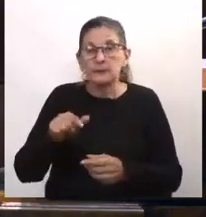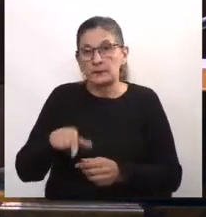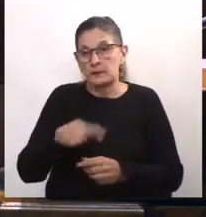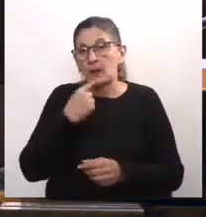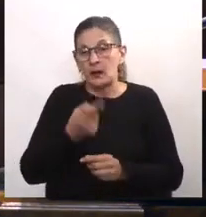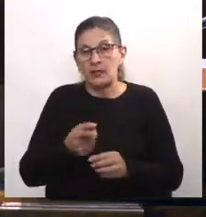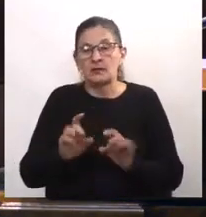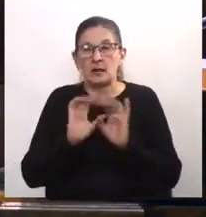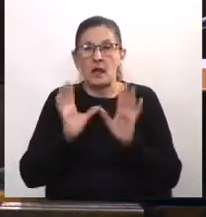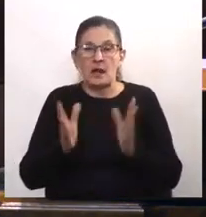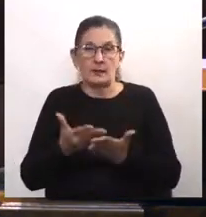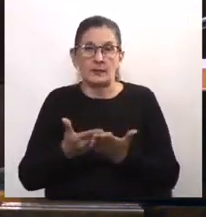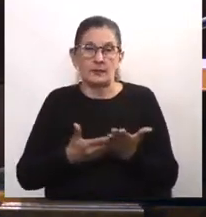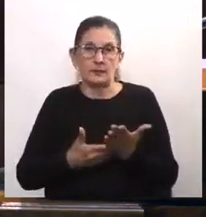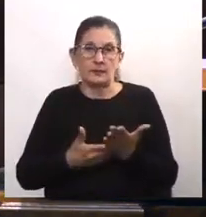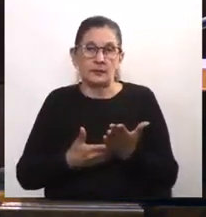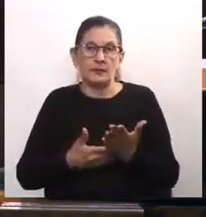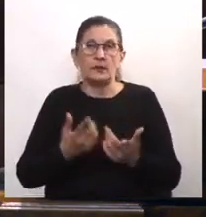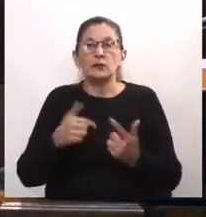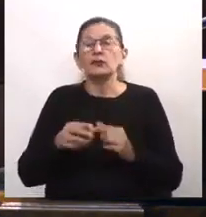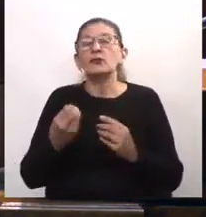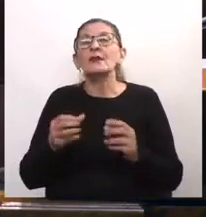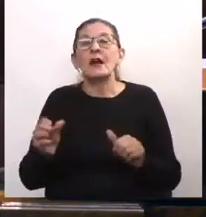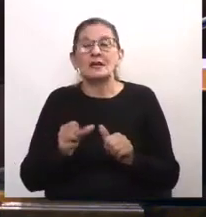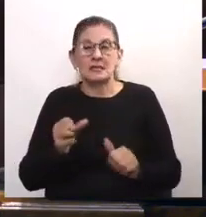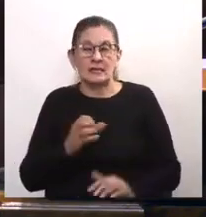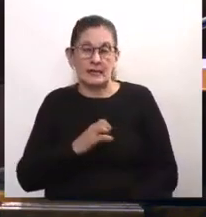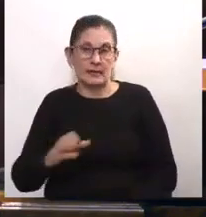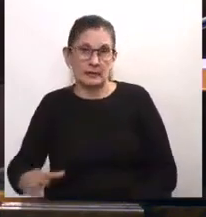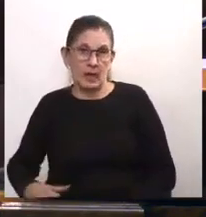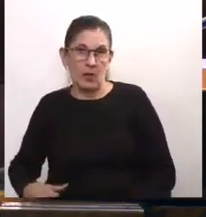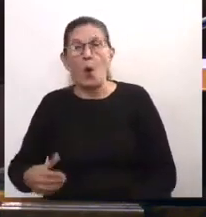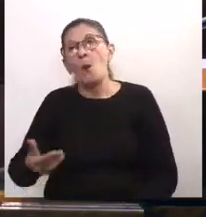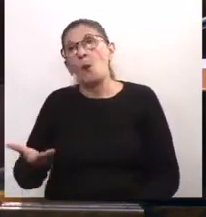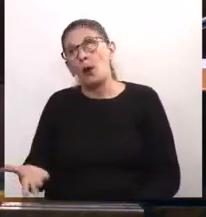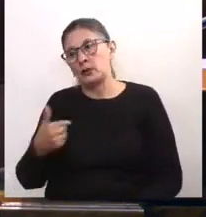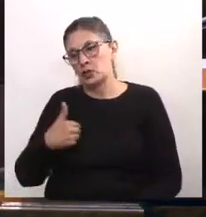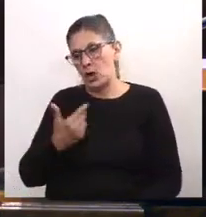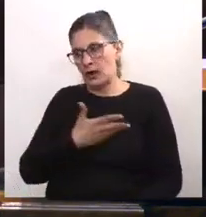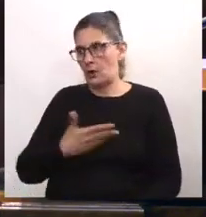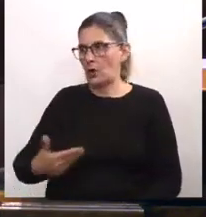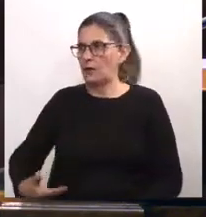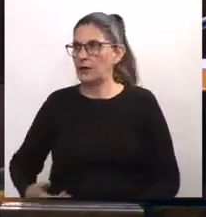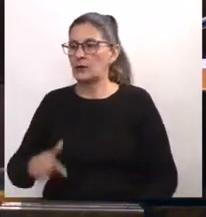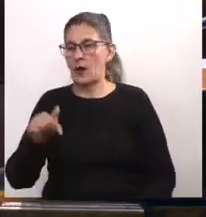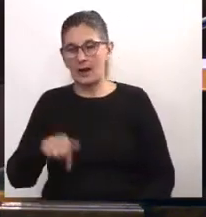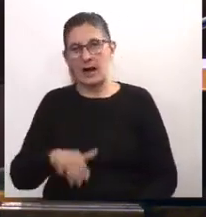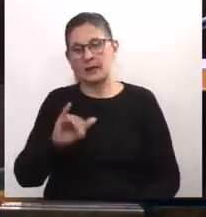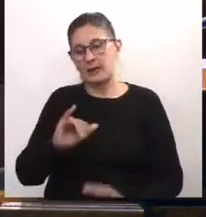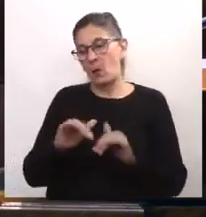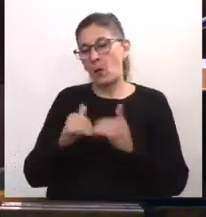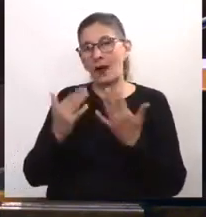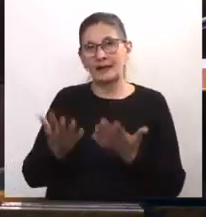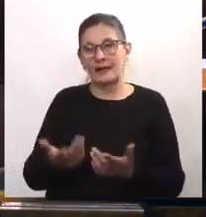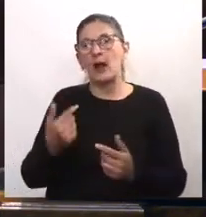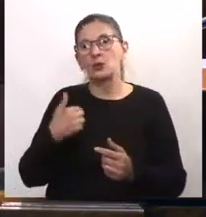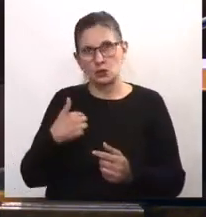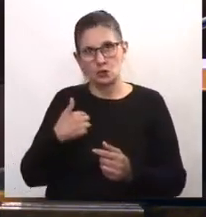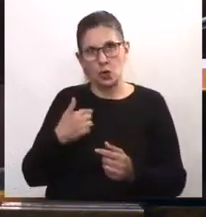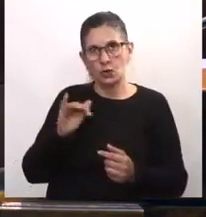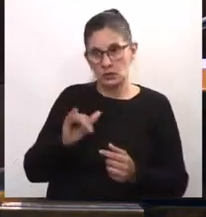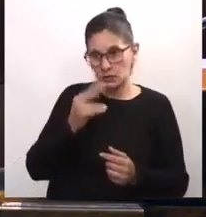acá. Entonces, ¿qué es lo que va a hacer el Estado? El Estado va a decir, bueno, el gobierno va a decir, este y el cualquiera, va a decir, bueno, yo voy a socorrer,